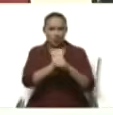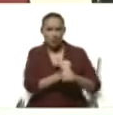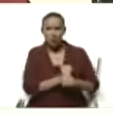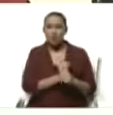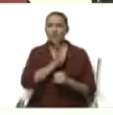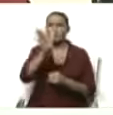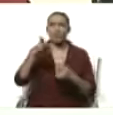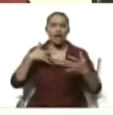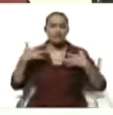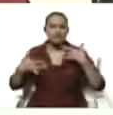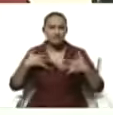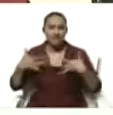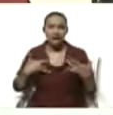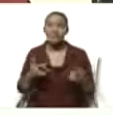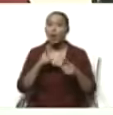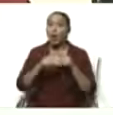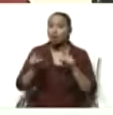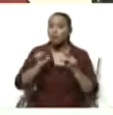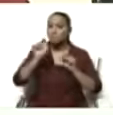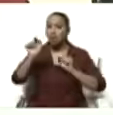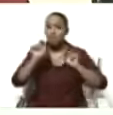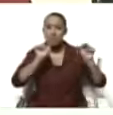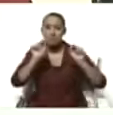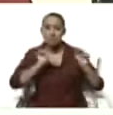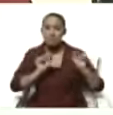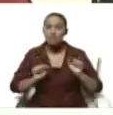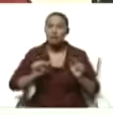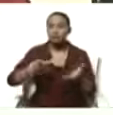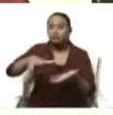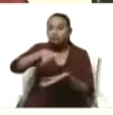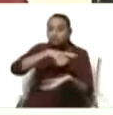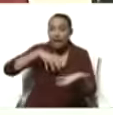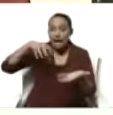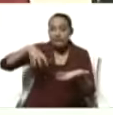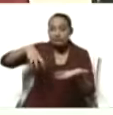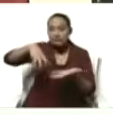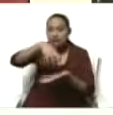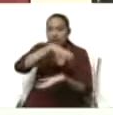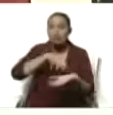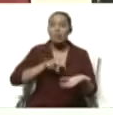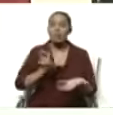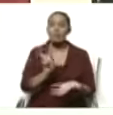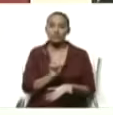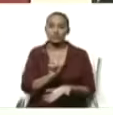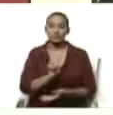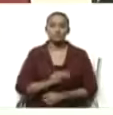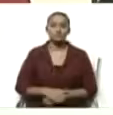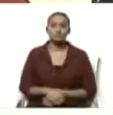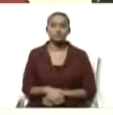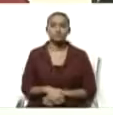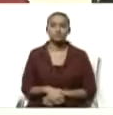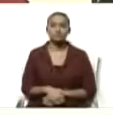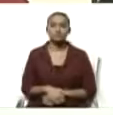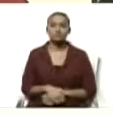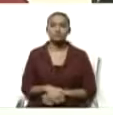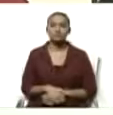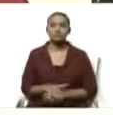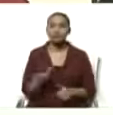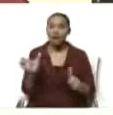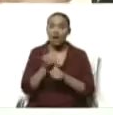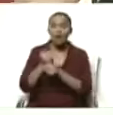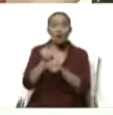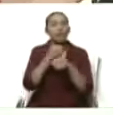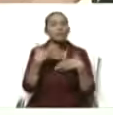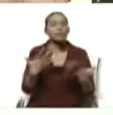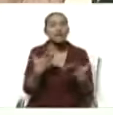actividades en en varias regiones del país y estamos logrando un acompañamiento a la campaña del